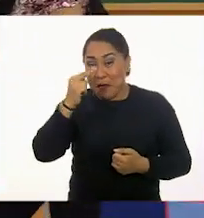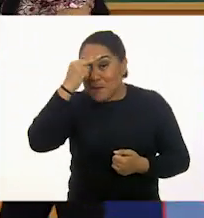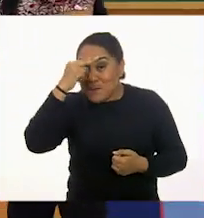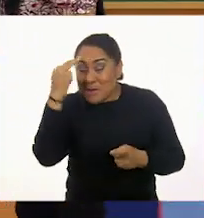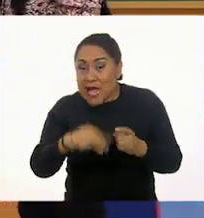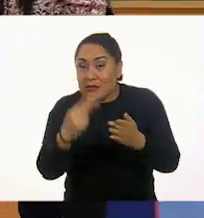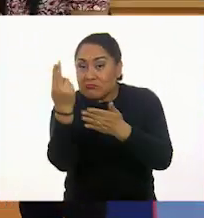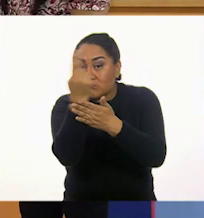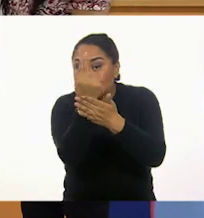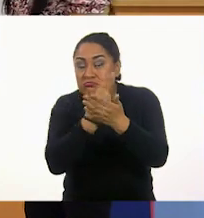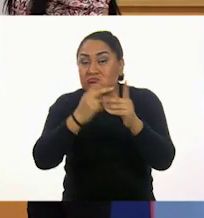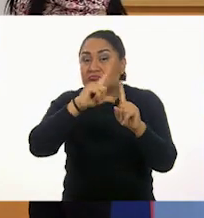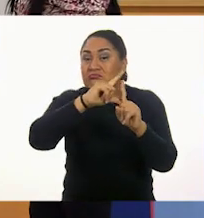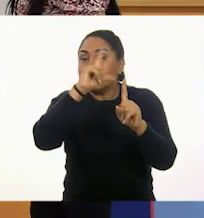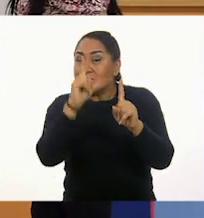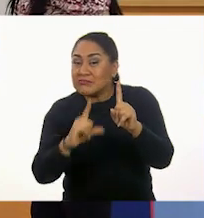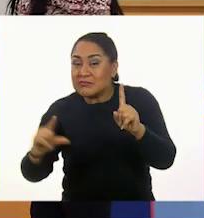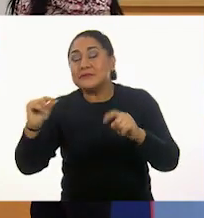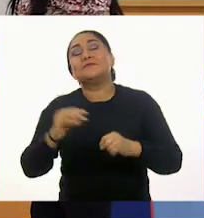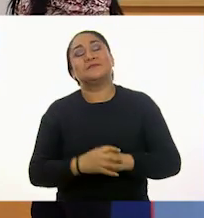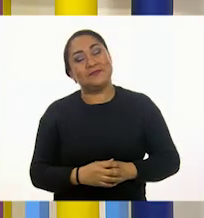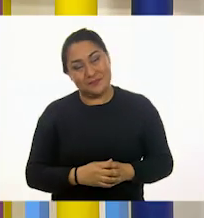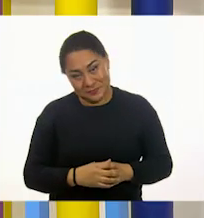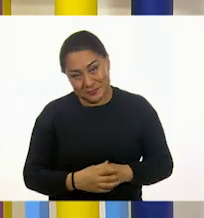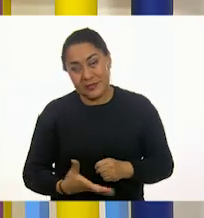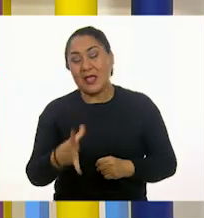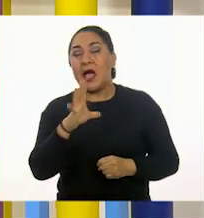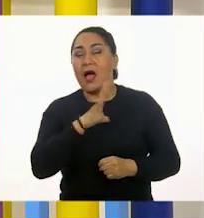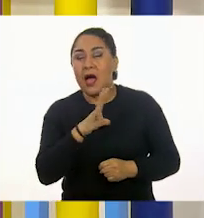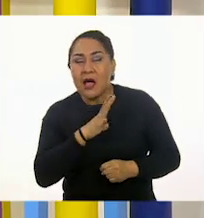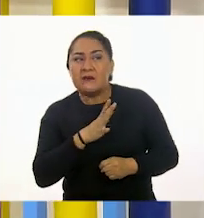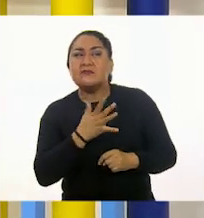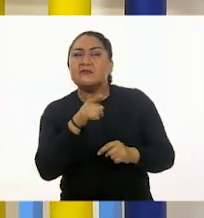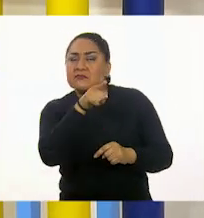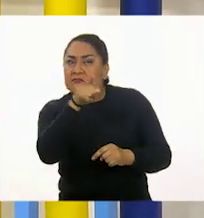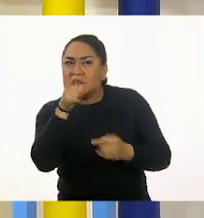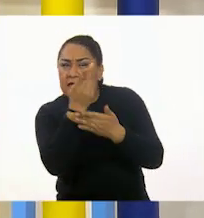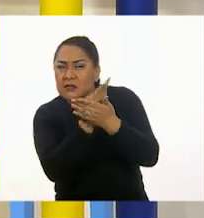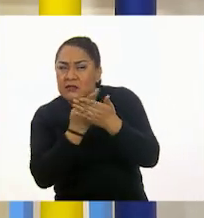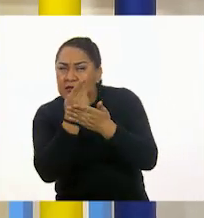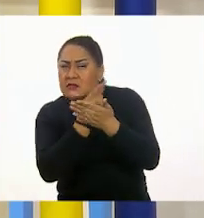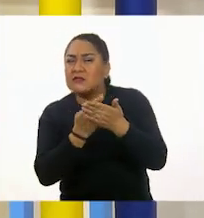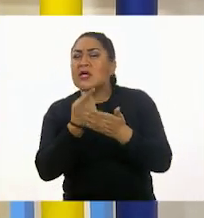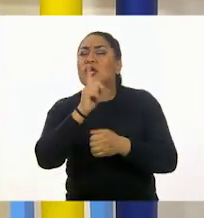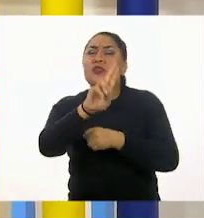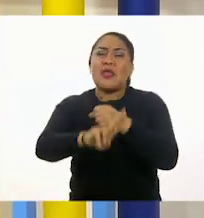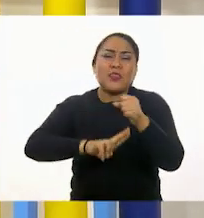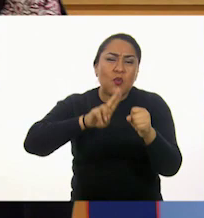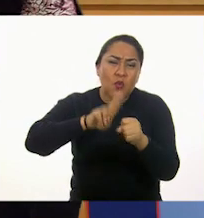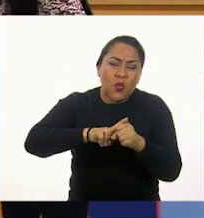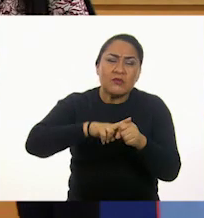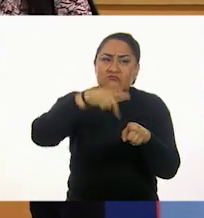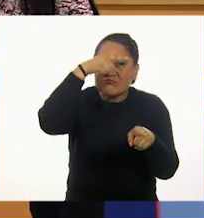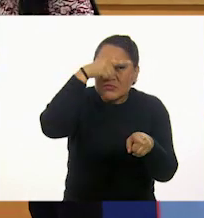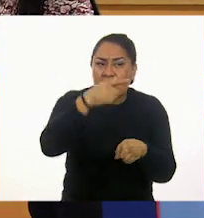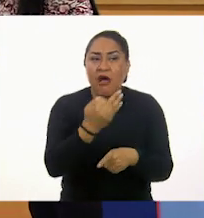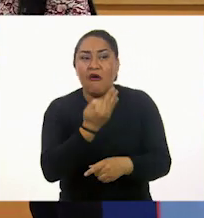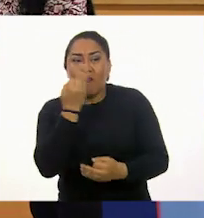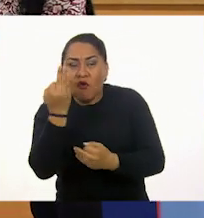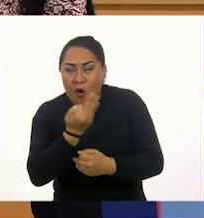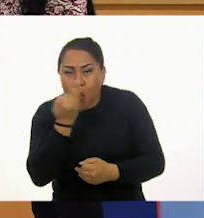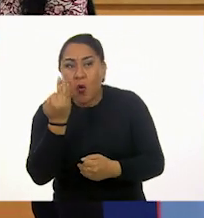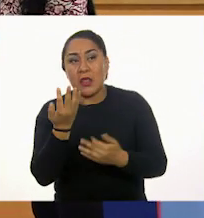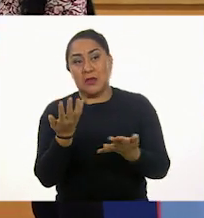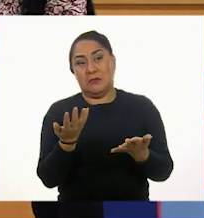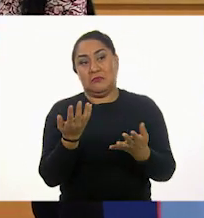México. Y también tenemos algunos detalles de la naturaleza Las flores. que tenemos también. Allá arriba también